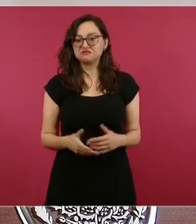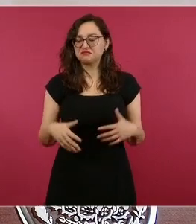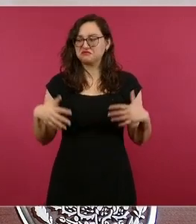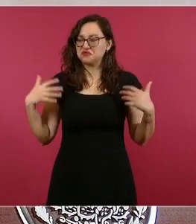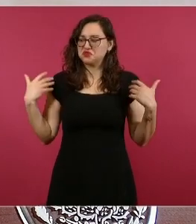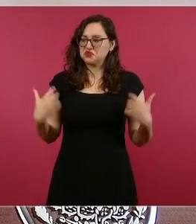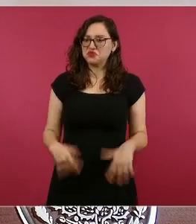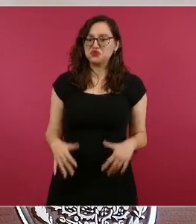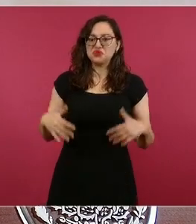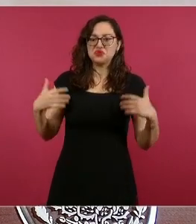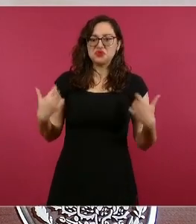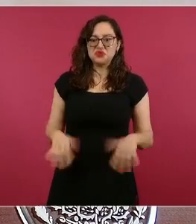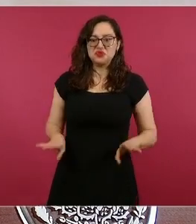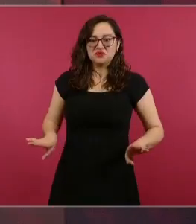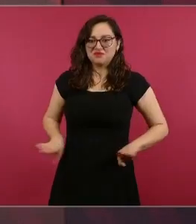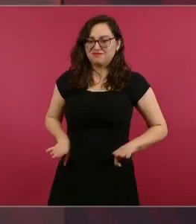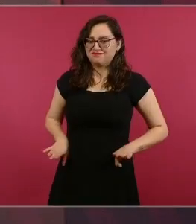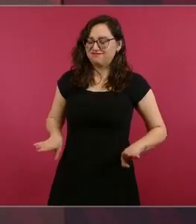¿Dónde hay